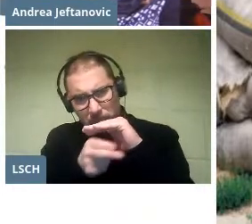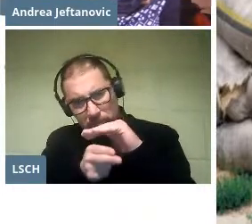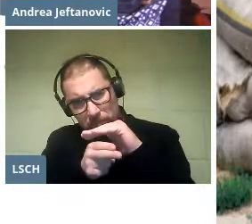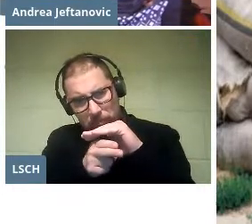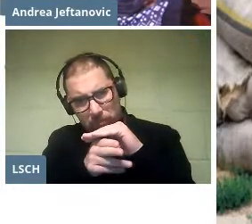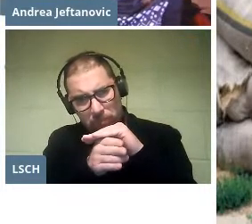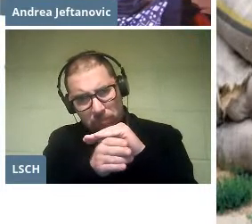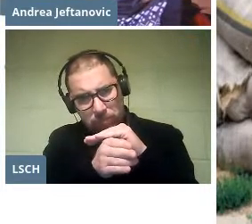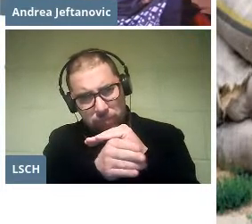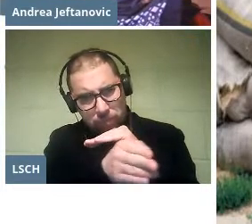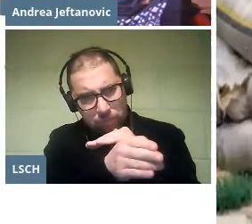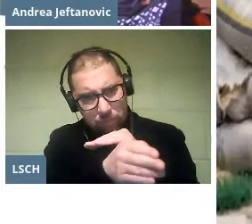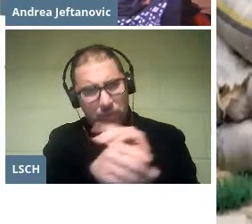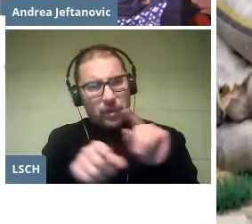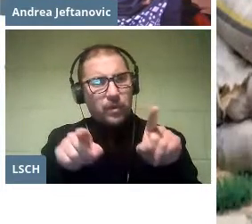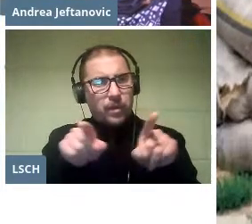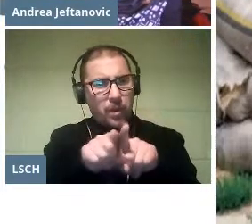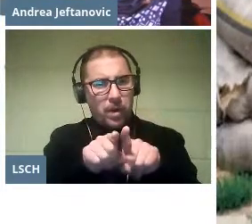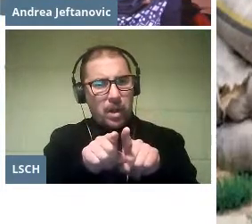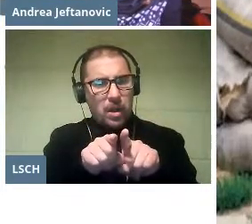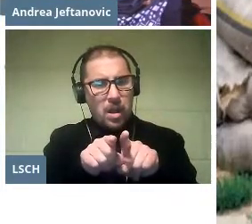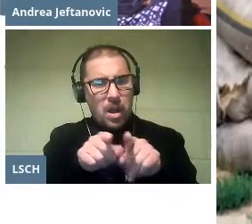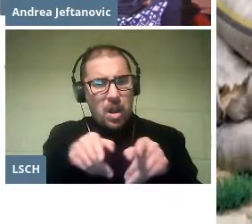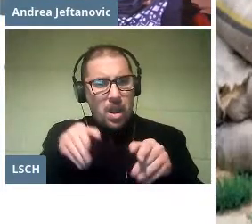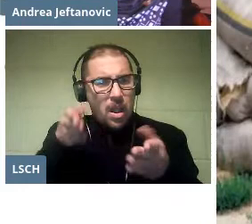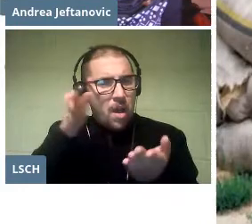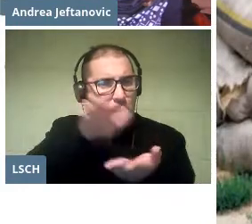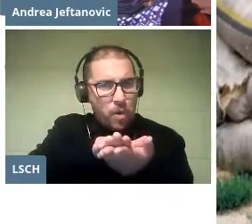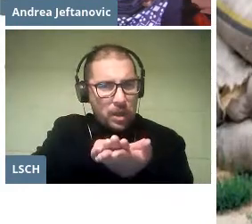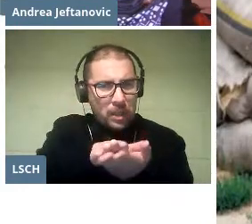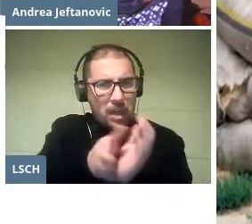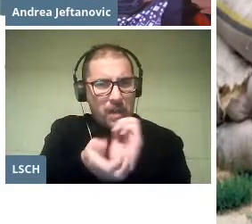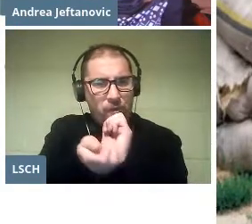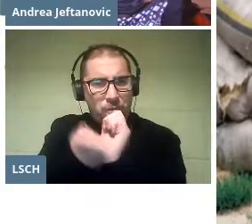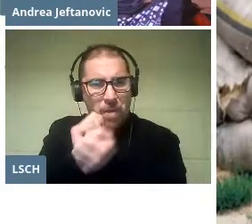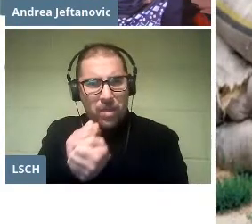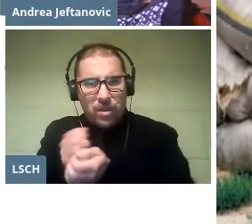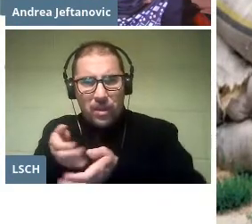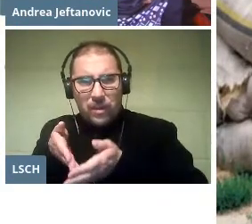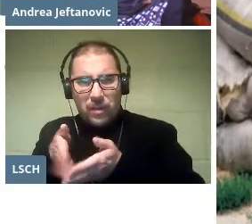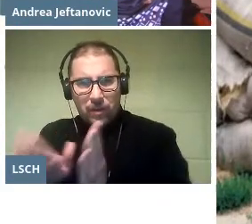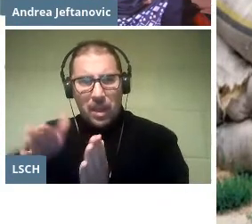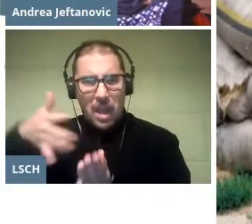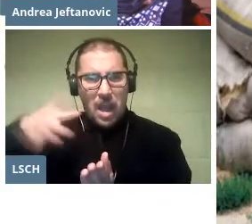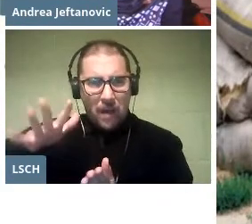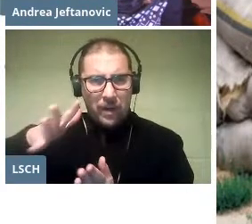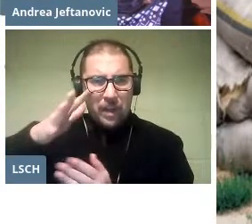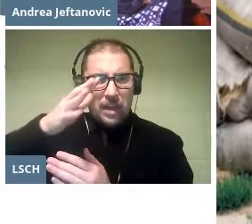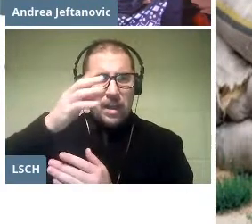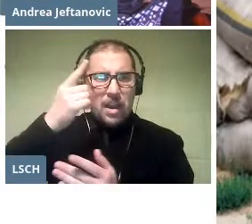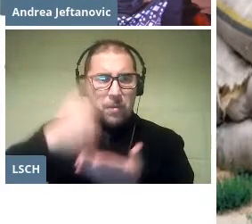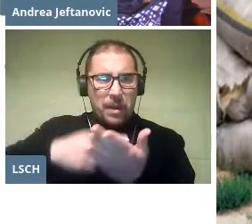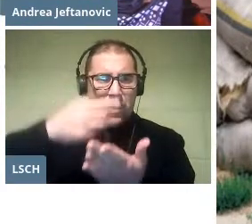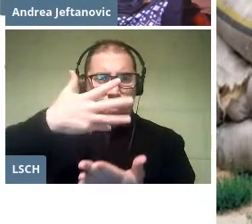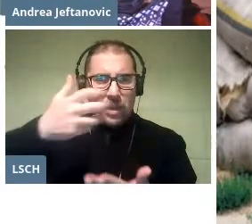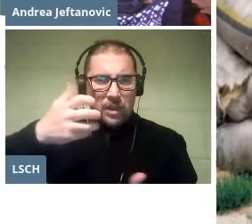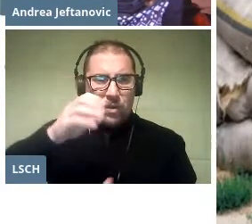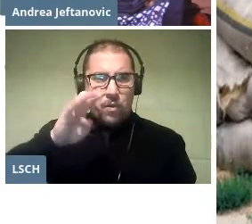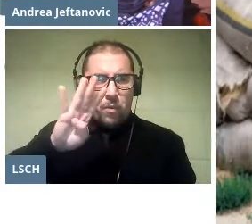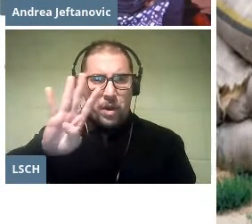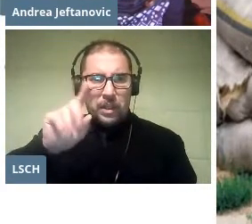cuclillas, como si fuéramos a nacer en medio del mes de abril de 1941, cuando el ejército